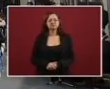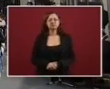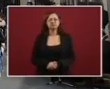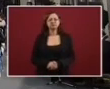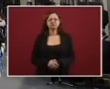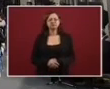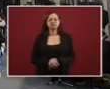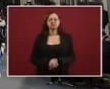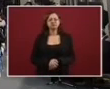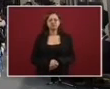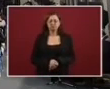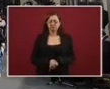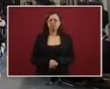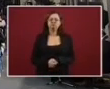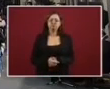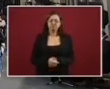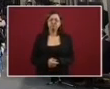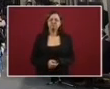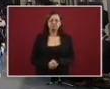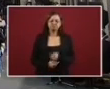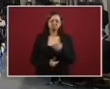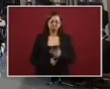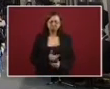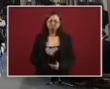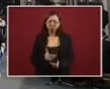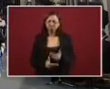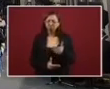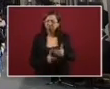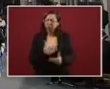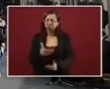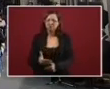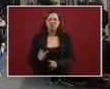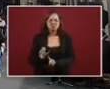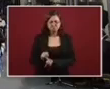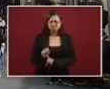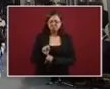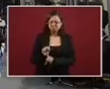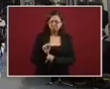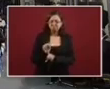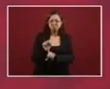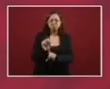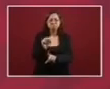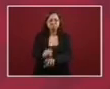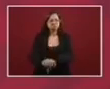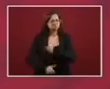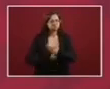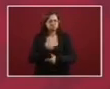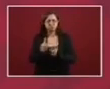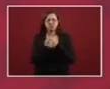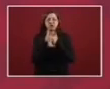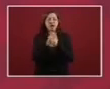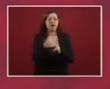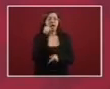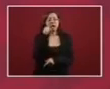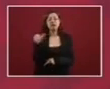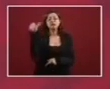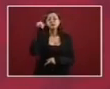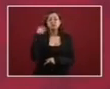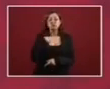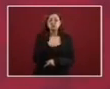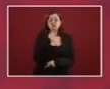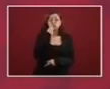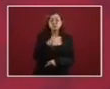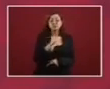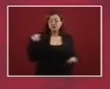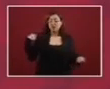decirles que hemos avanzado y vamos a seguir avanzando ayer hablaba yo de que pedía un año